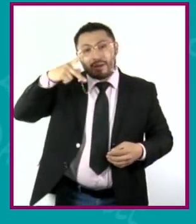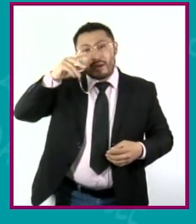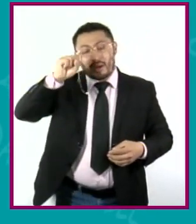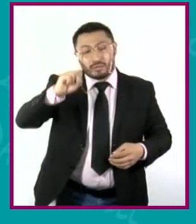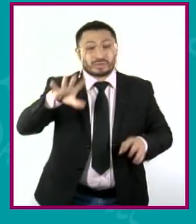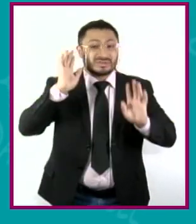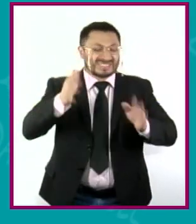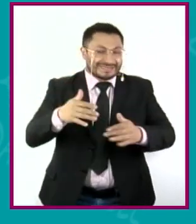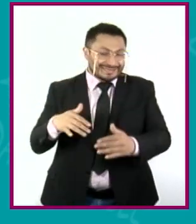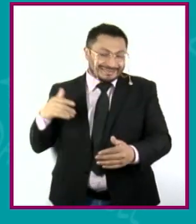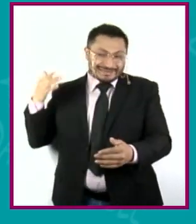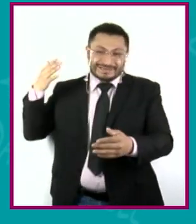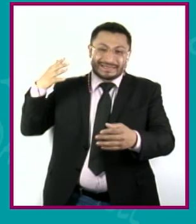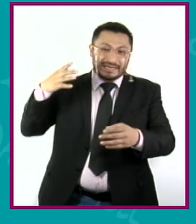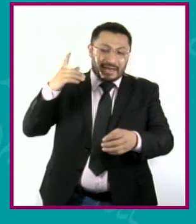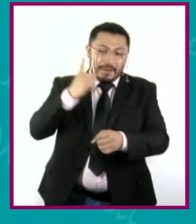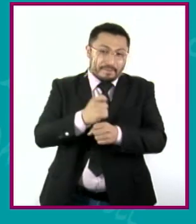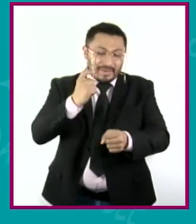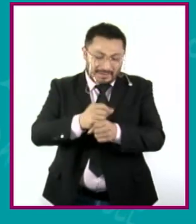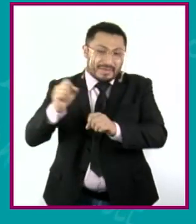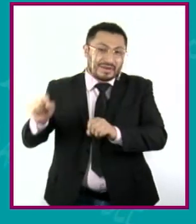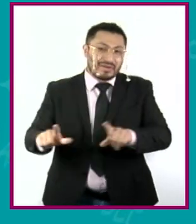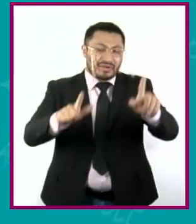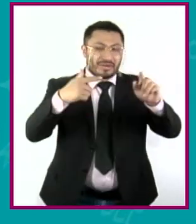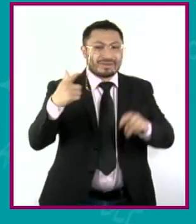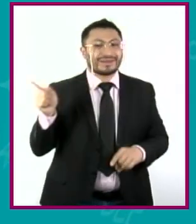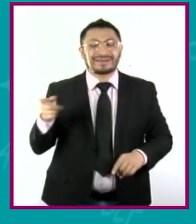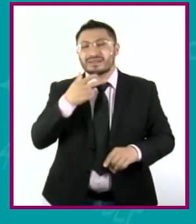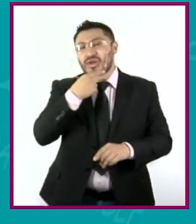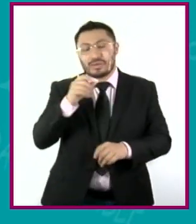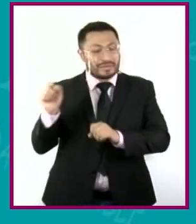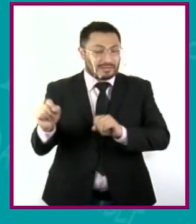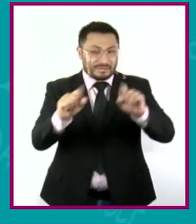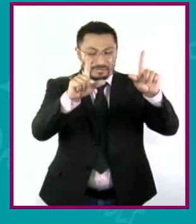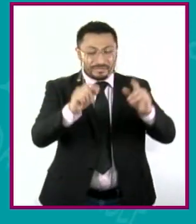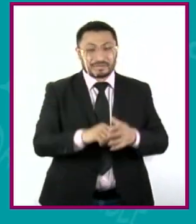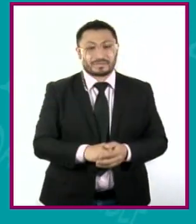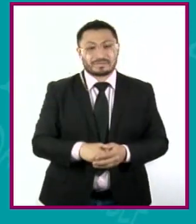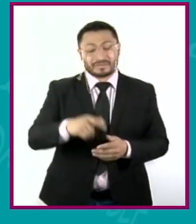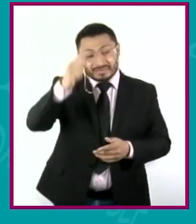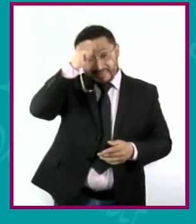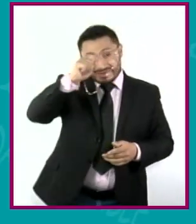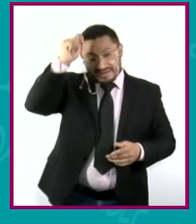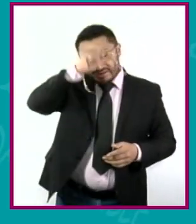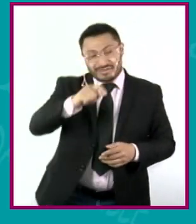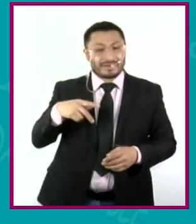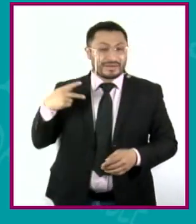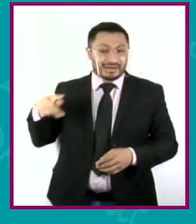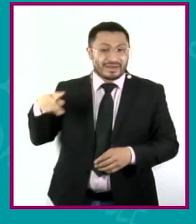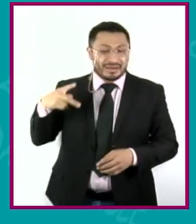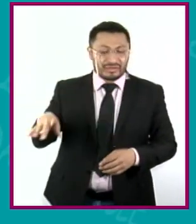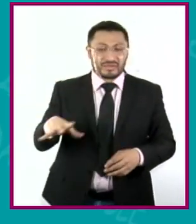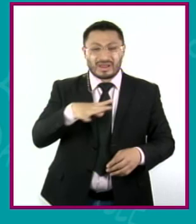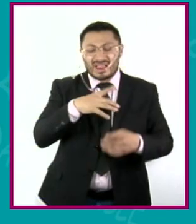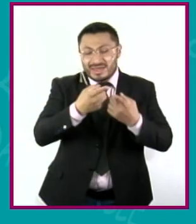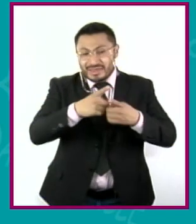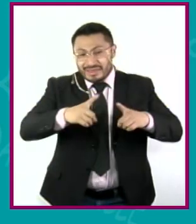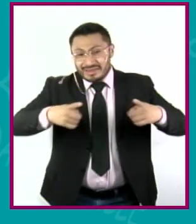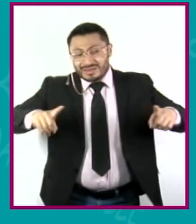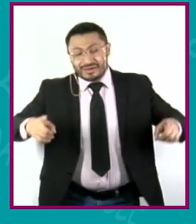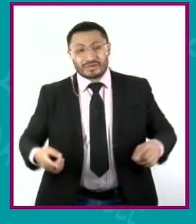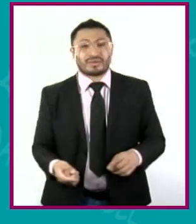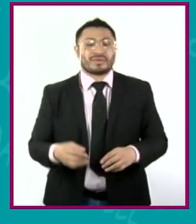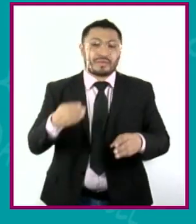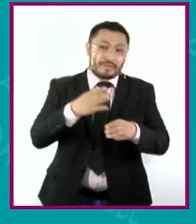había anticipado en ese primer trabajo de Galois. La llamada teoría de Galois se desarrolló directamente a partir